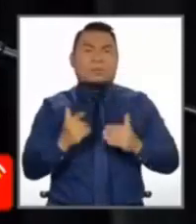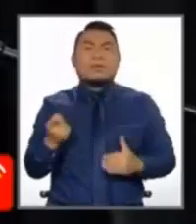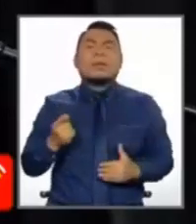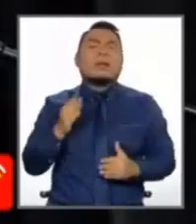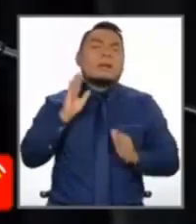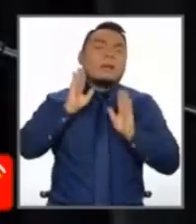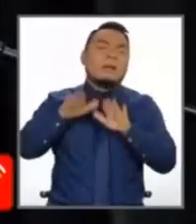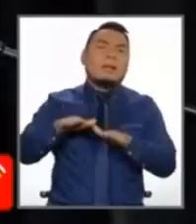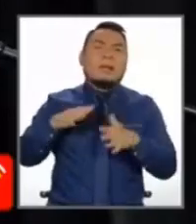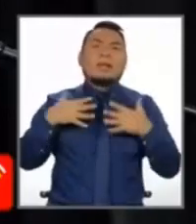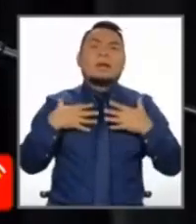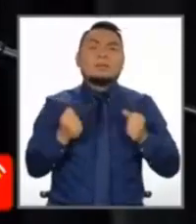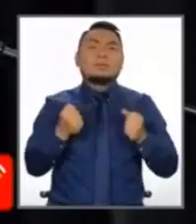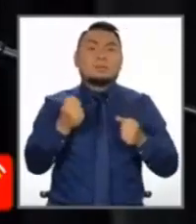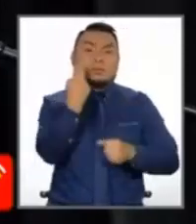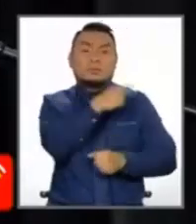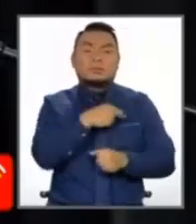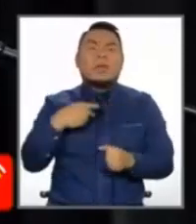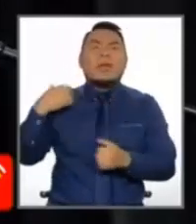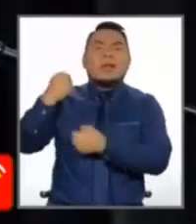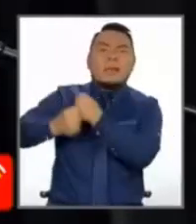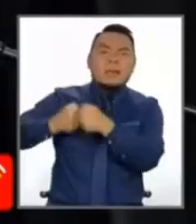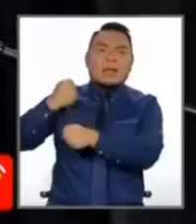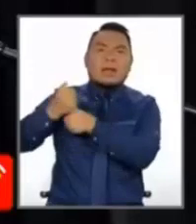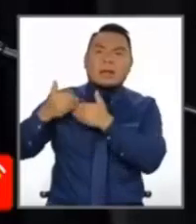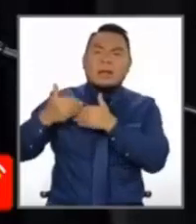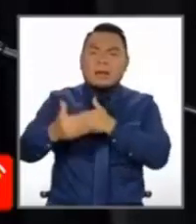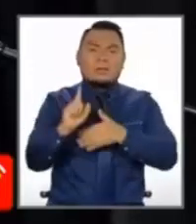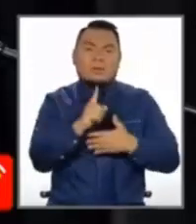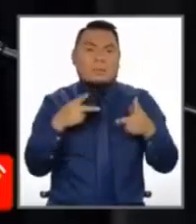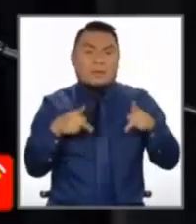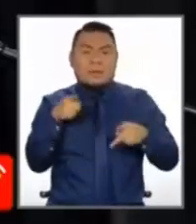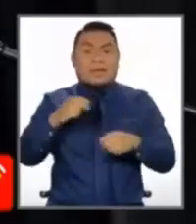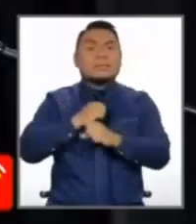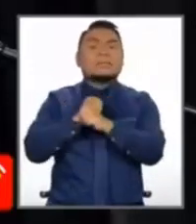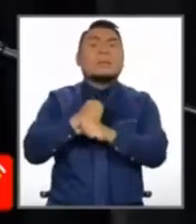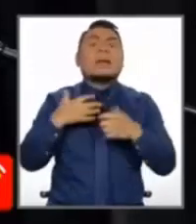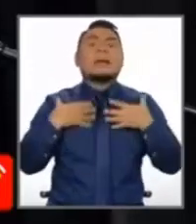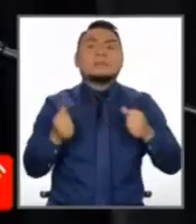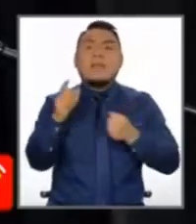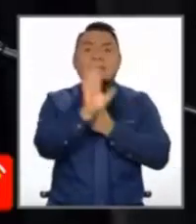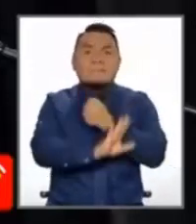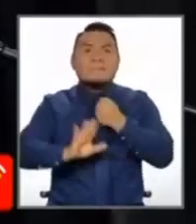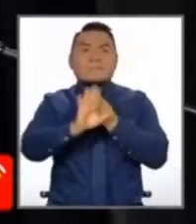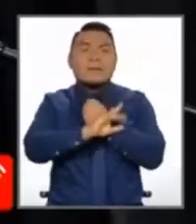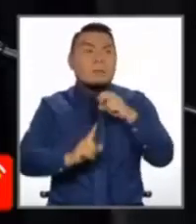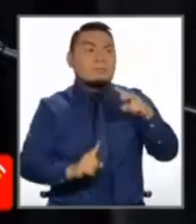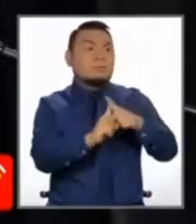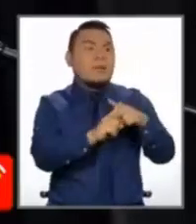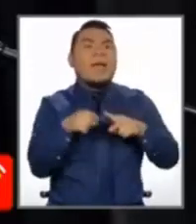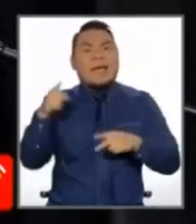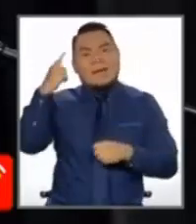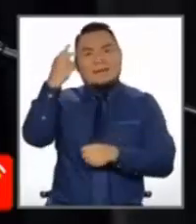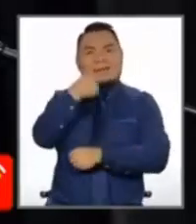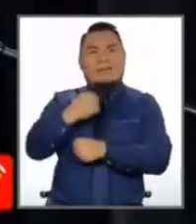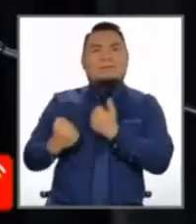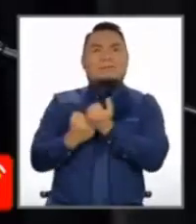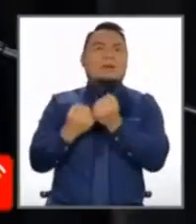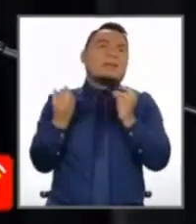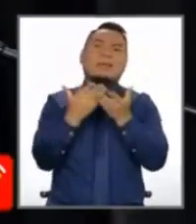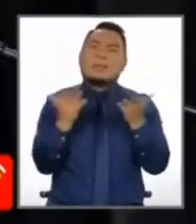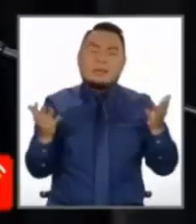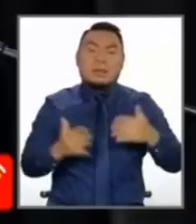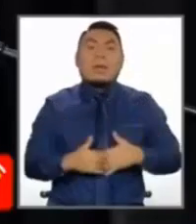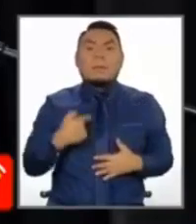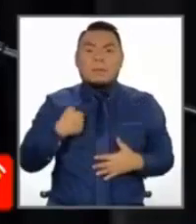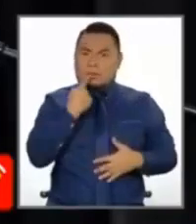de la salud durante décadas que no nos ha permitido tener un sistema de salud que nos defienda frente a esta emergencia. Pero yo sí vengo a